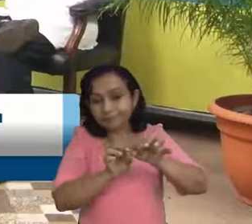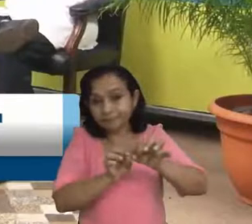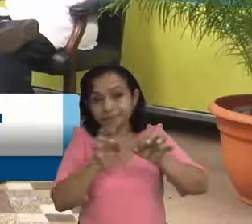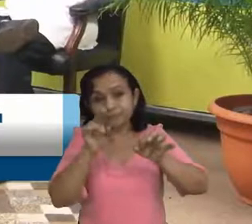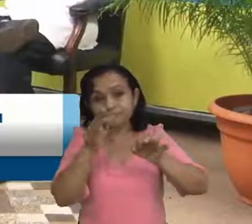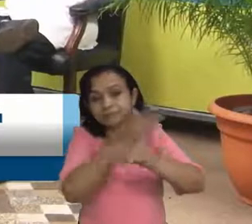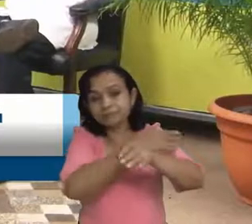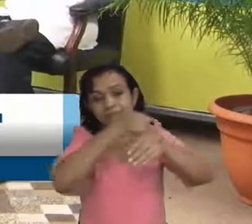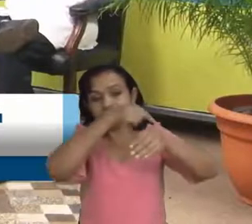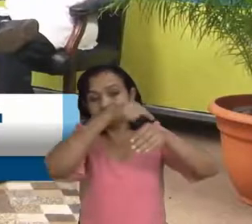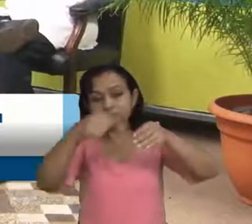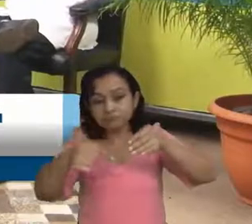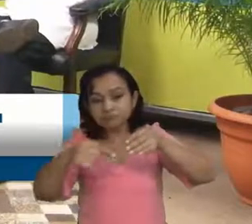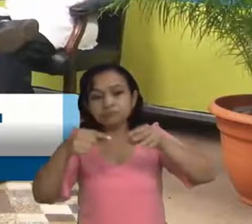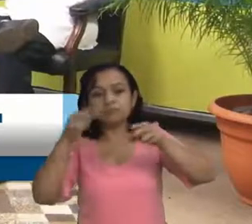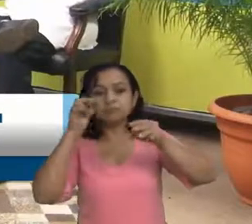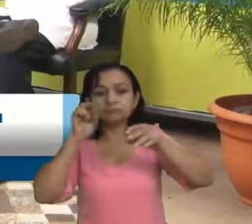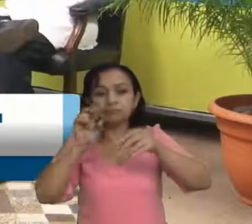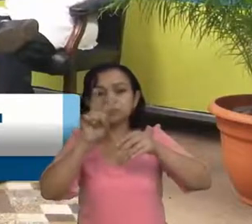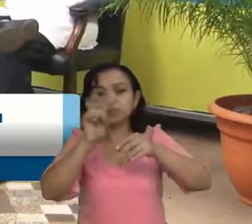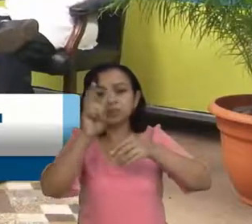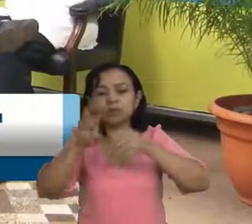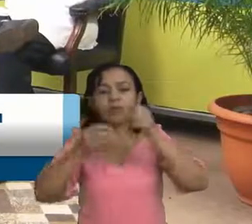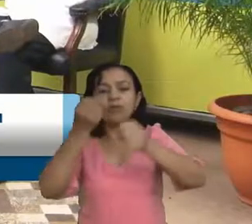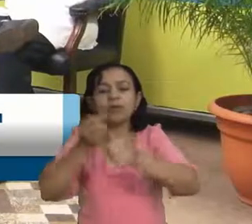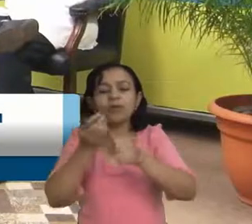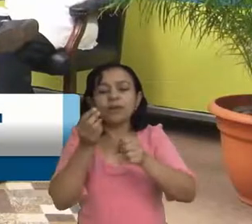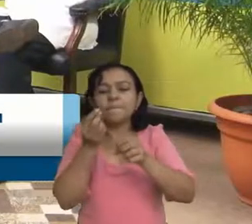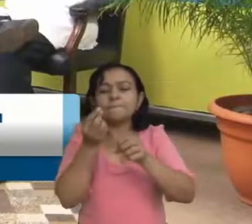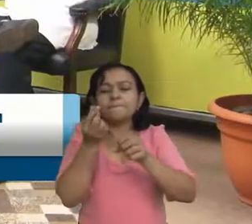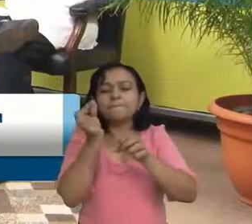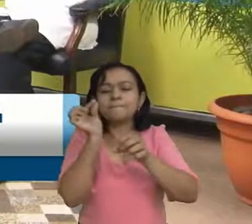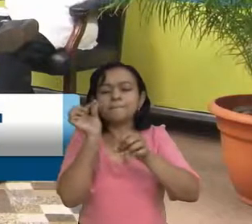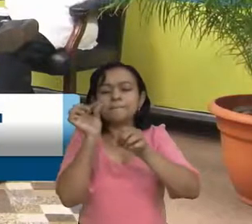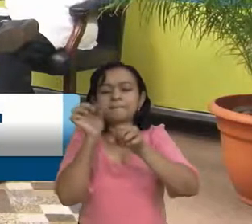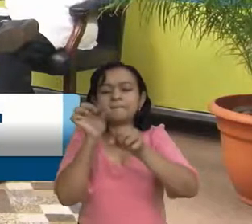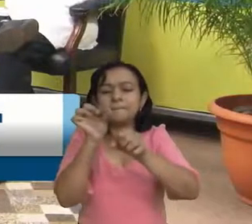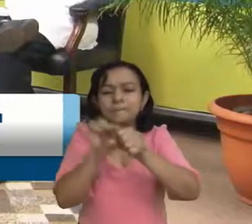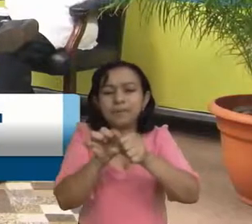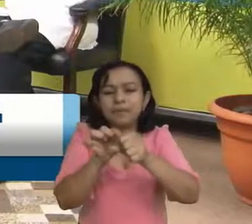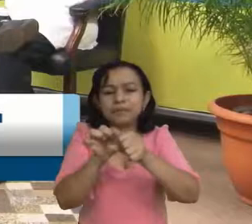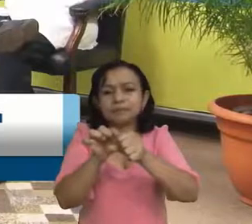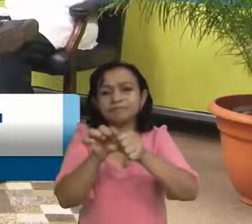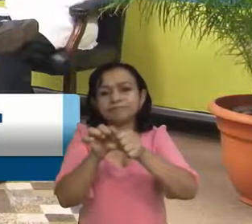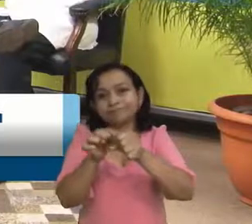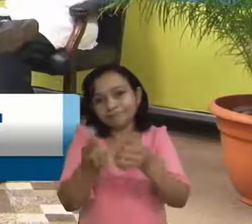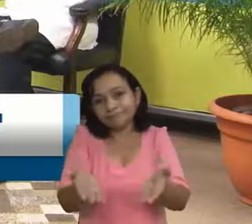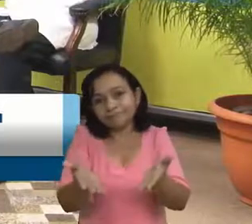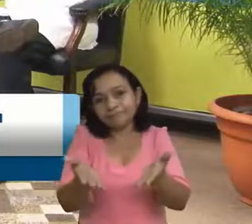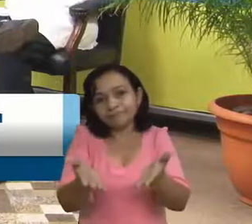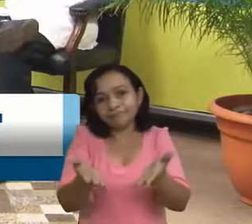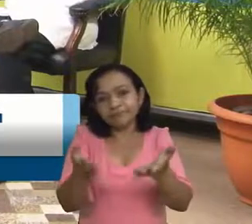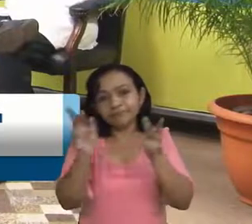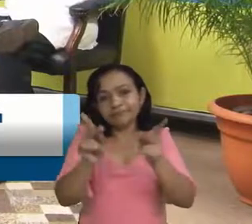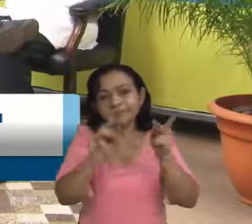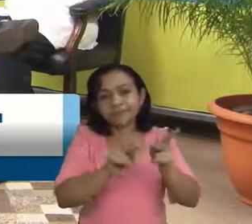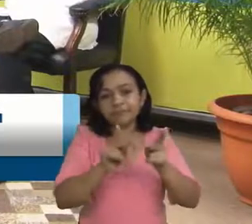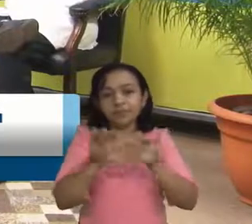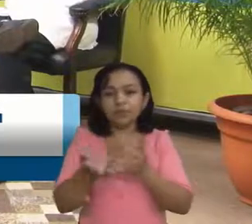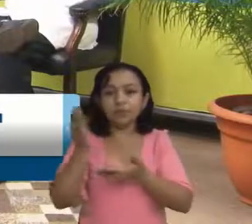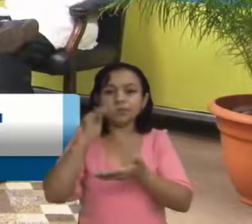misma. Entonces, cuando miramos a los 2, 3 años, tiene el cálculo. Otra vez. Y entonces, es por eso que esto es como un círculo